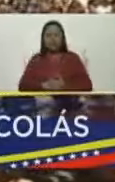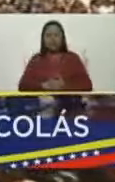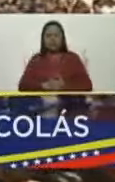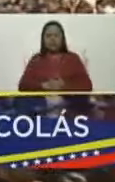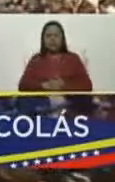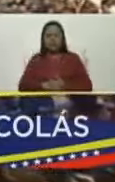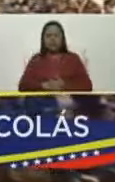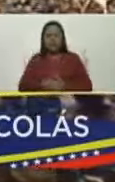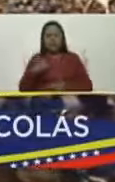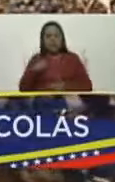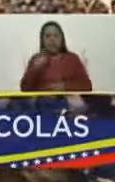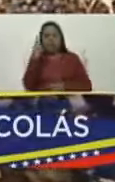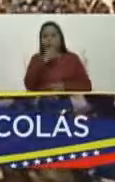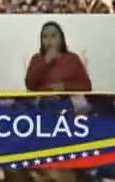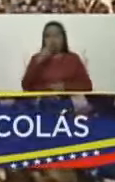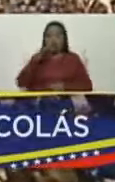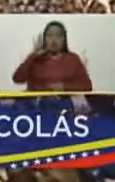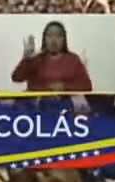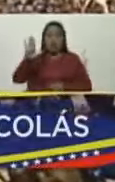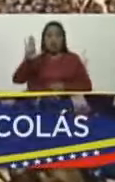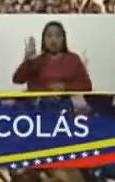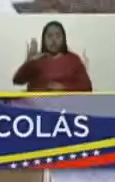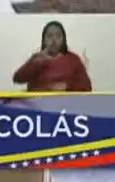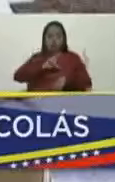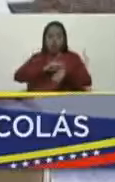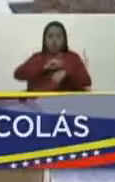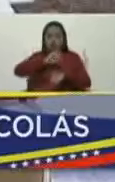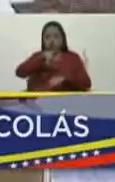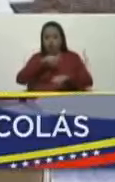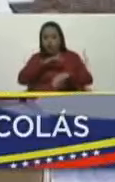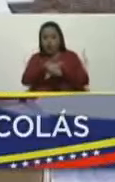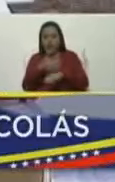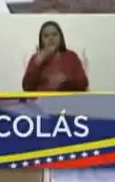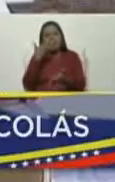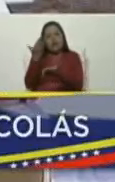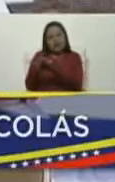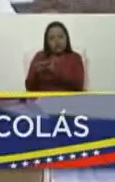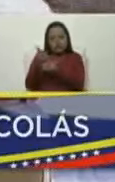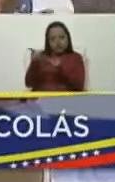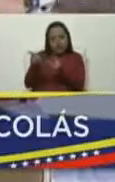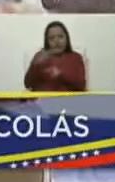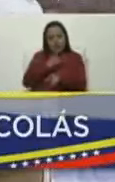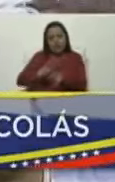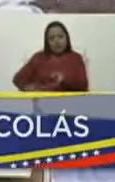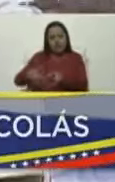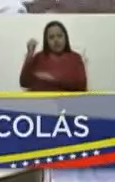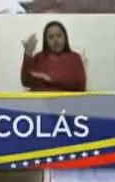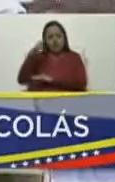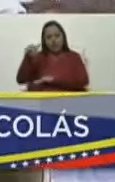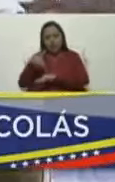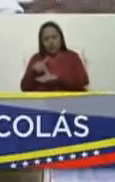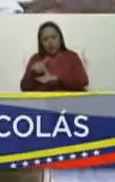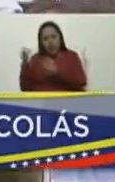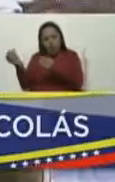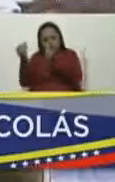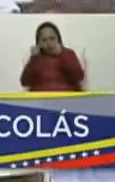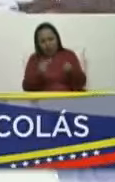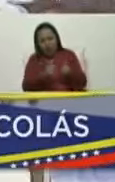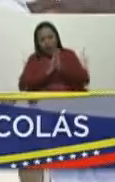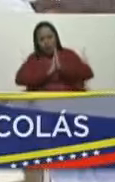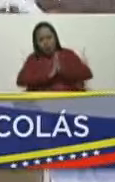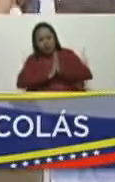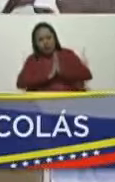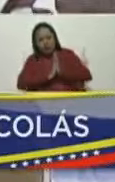Y yo me comprometí y le pedí al doctor Jorge Rodríguez, presidente de la Asamblea Nacional,